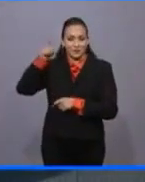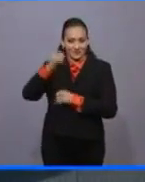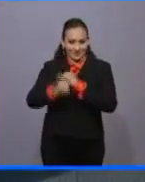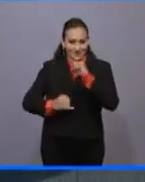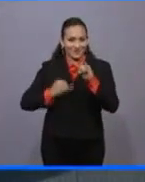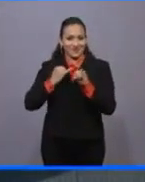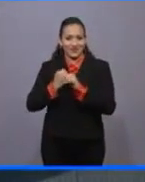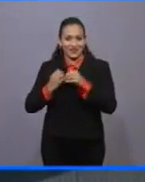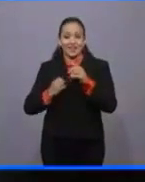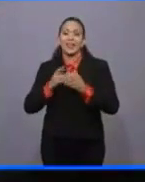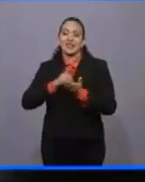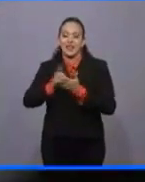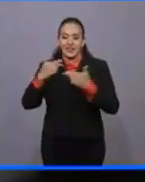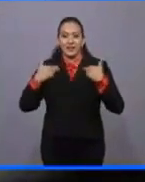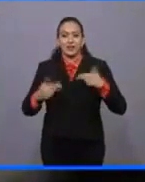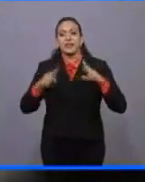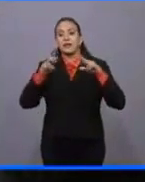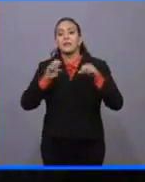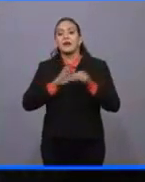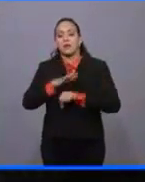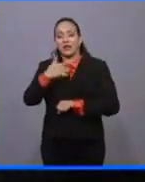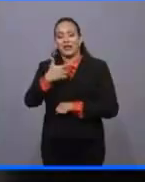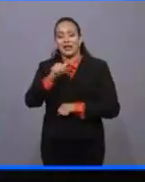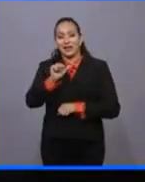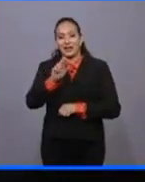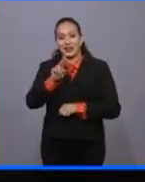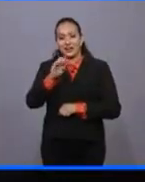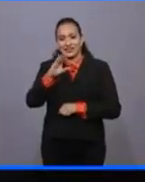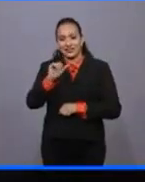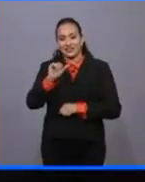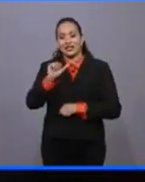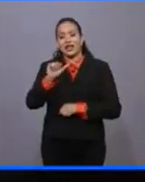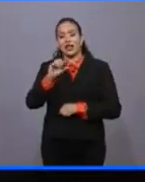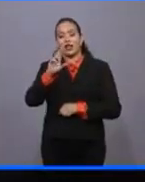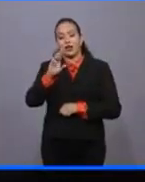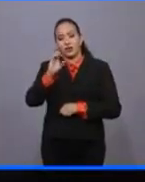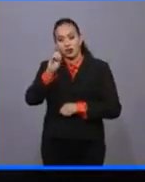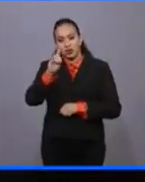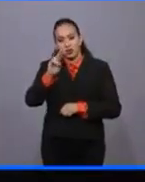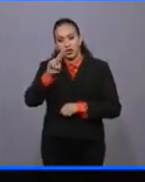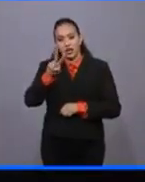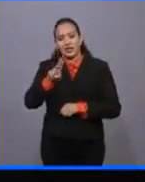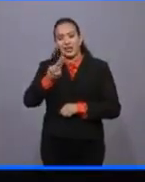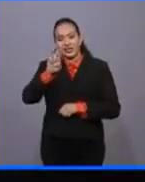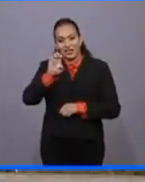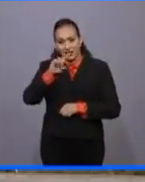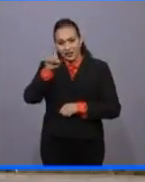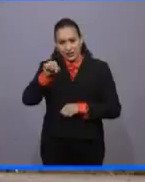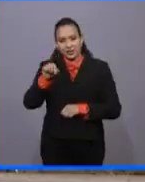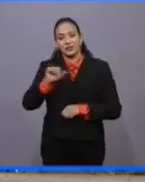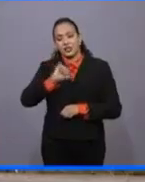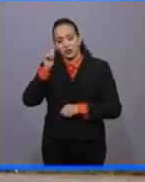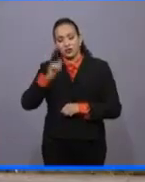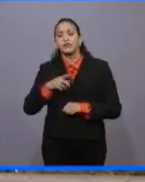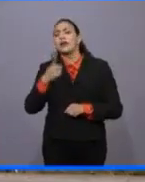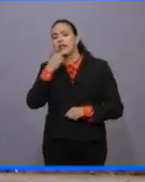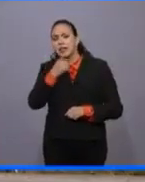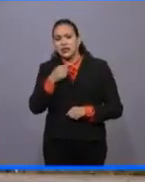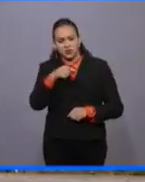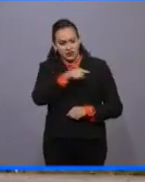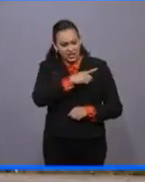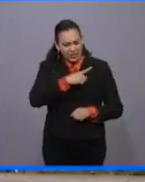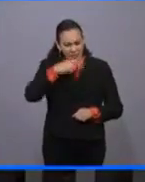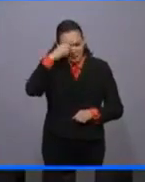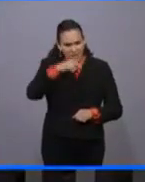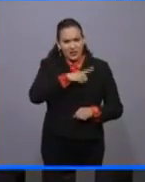Interamericana de Derechos Humanos en el caso García Rodríguez y otro contra México, en el que ordenó revisar las figuras de arraigo